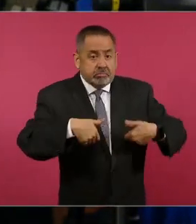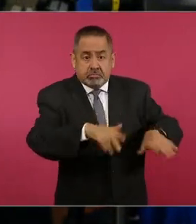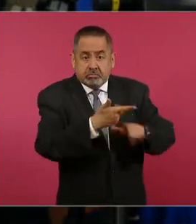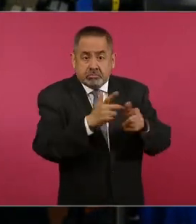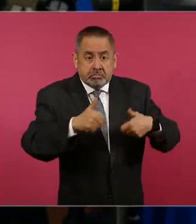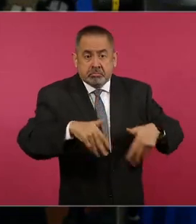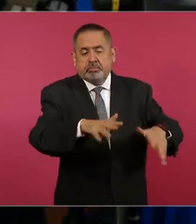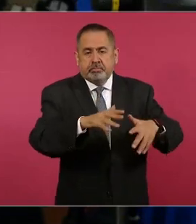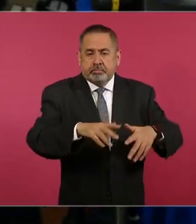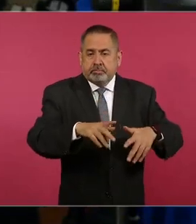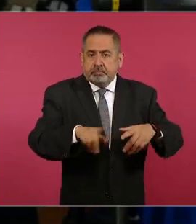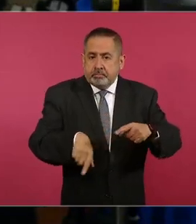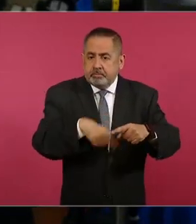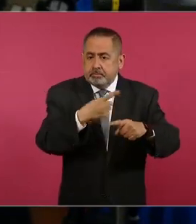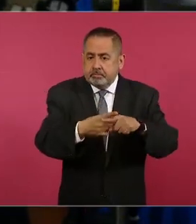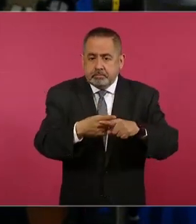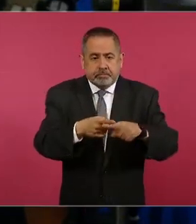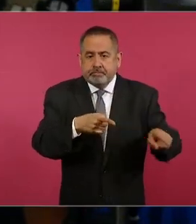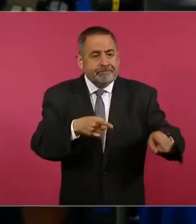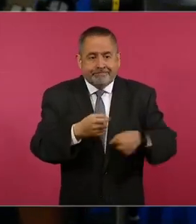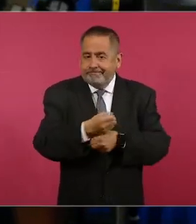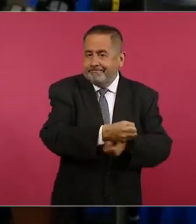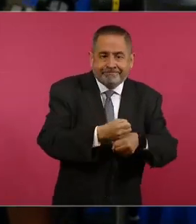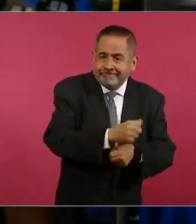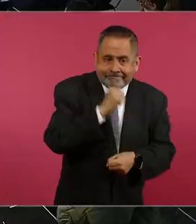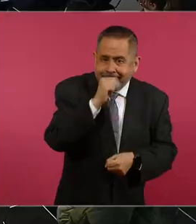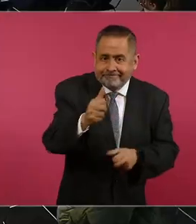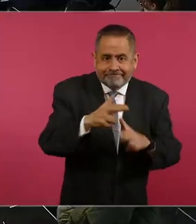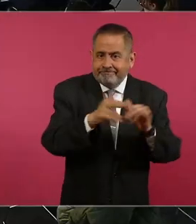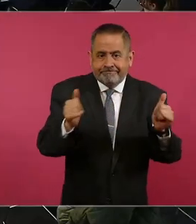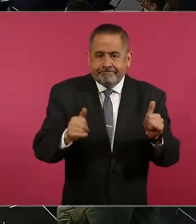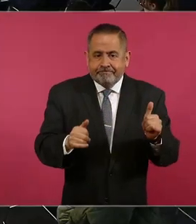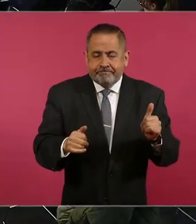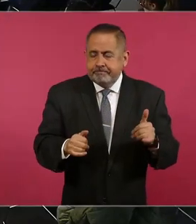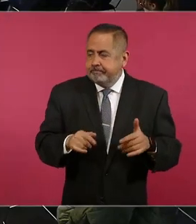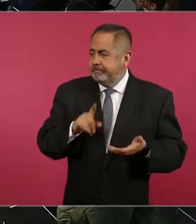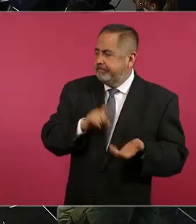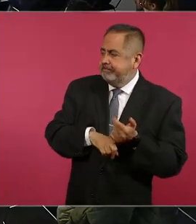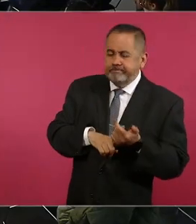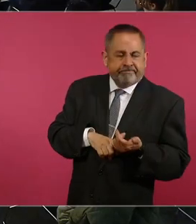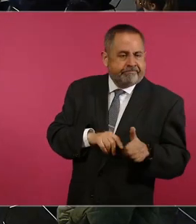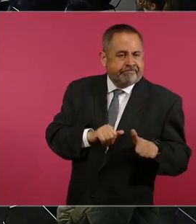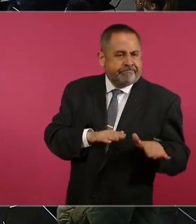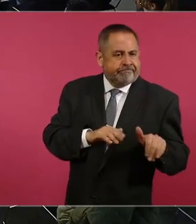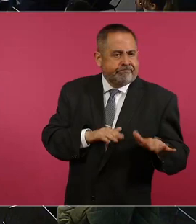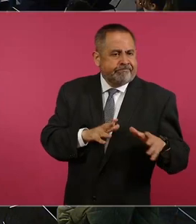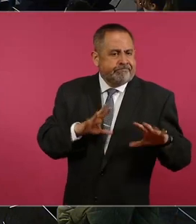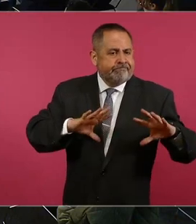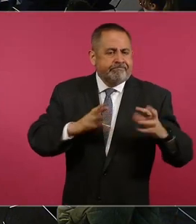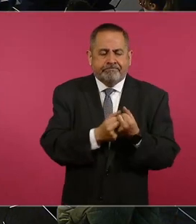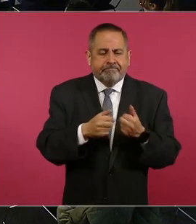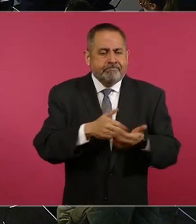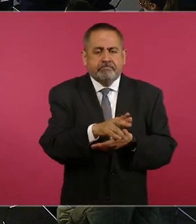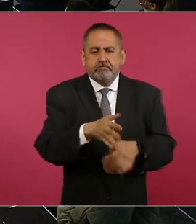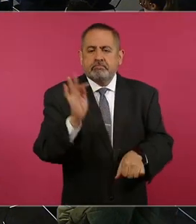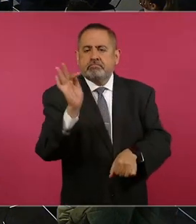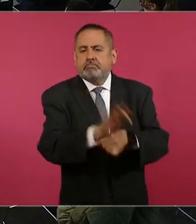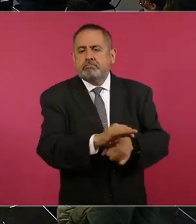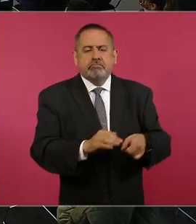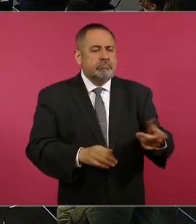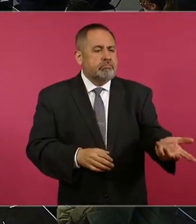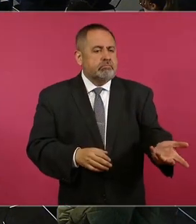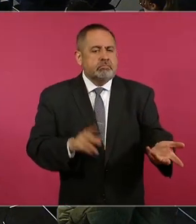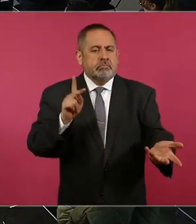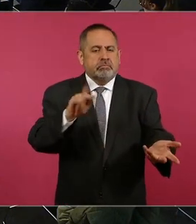pero que además no fueron torturados y que entonces se generó un círculo de impunidad por parte del